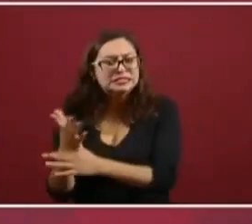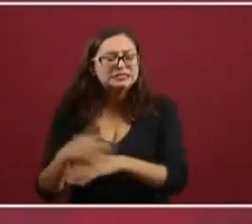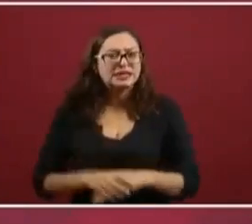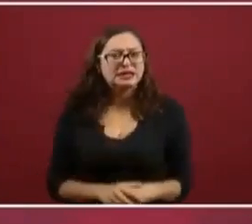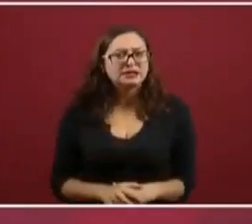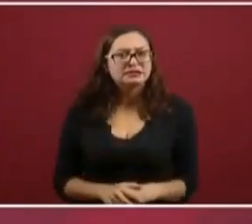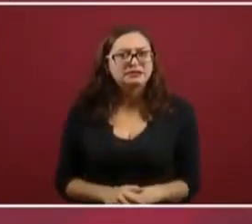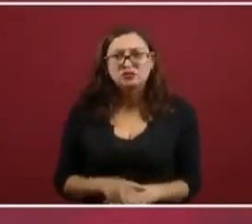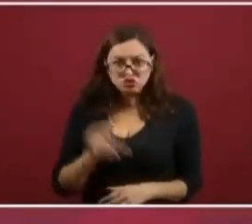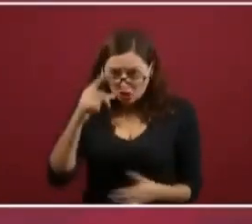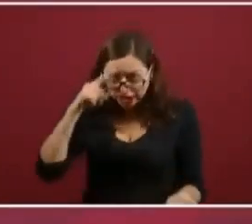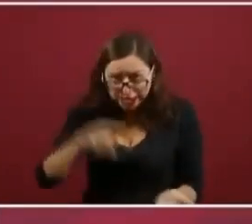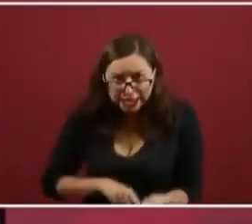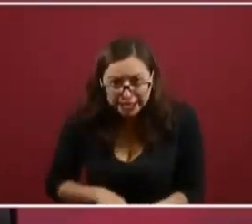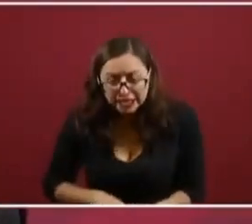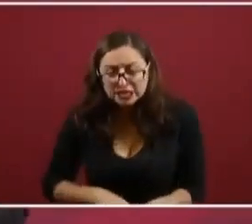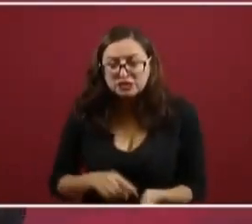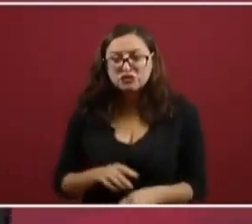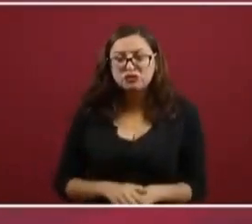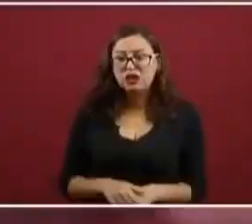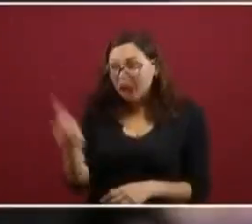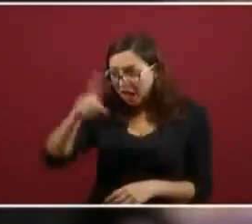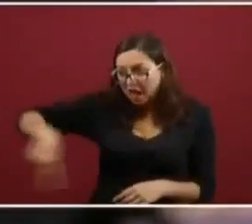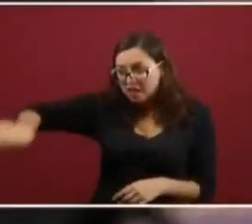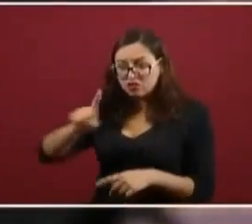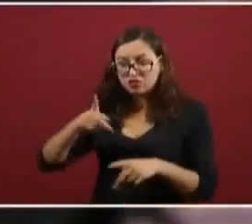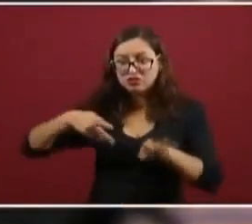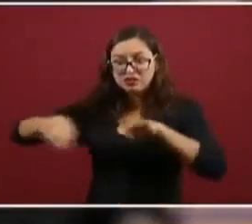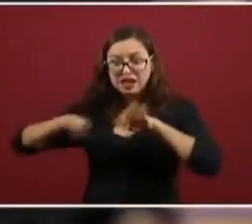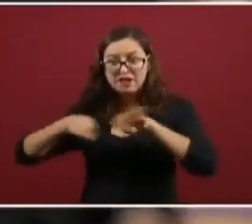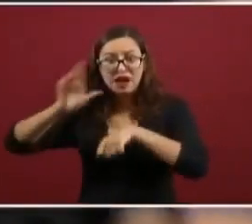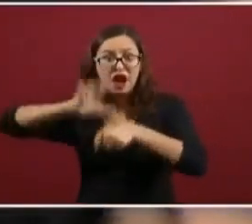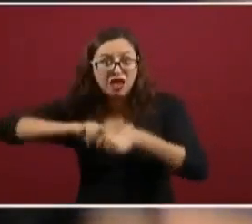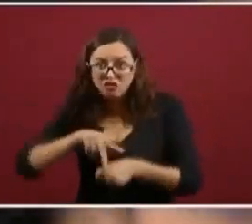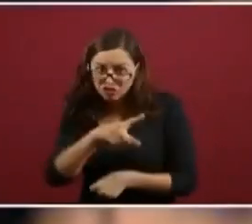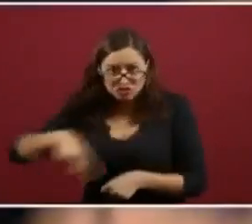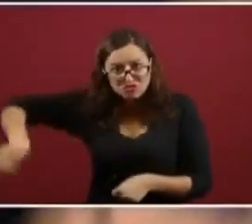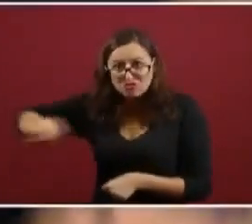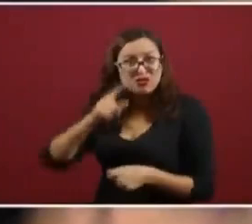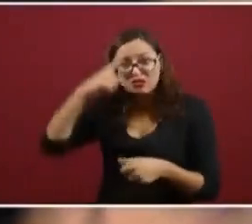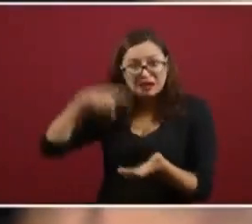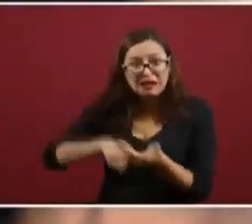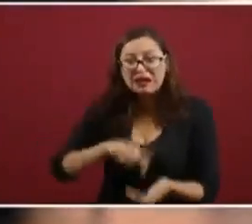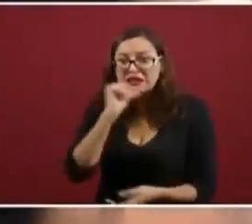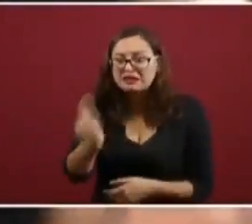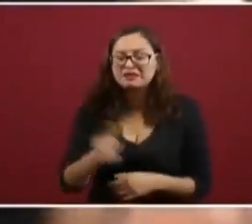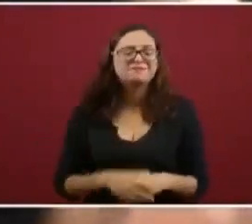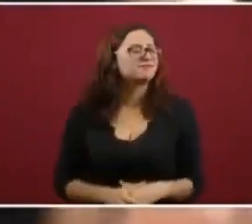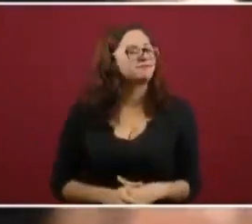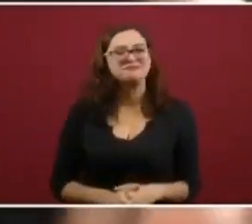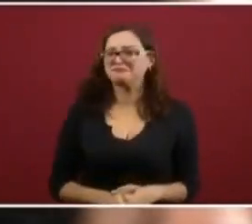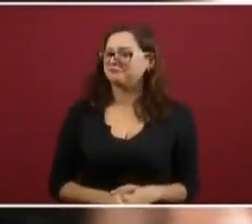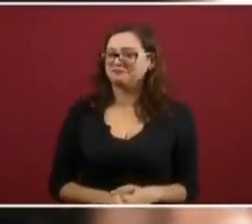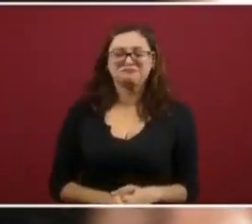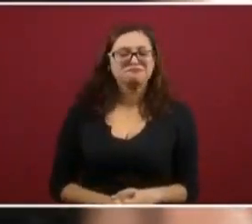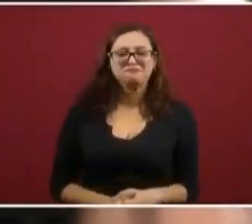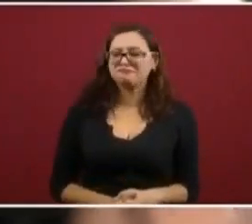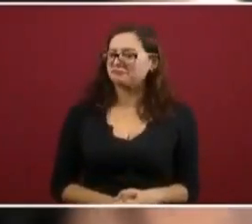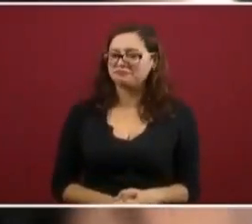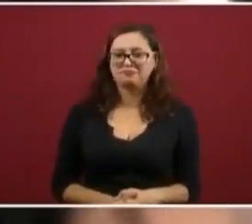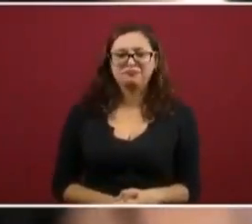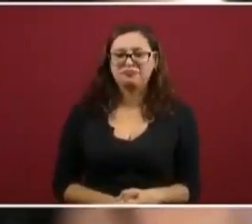quea no les cree mande no no les cree o sea hablando de que son trabajadores no creo que